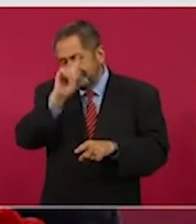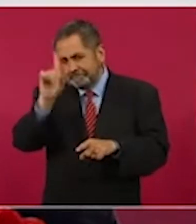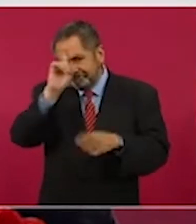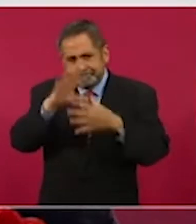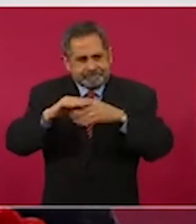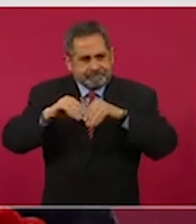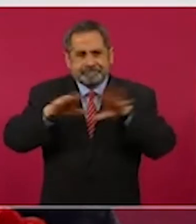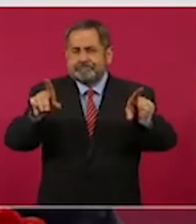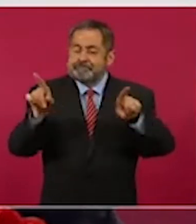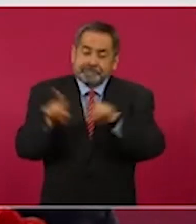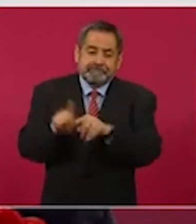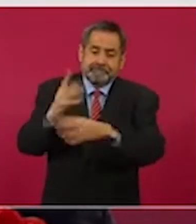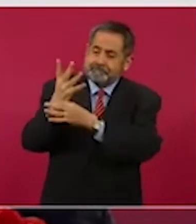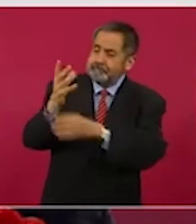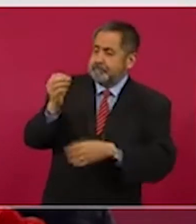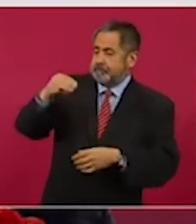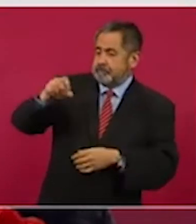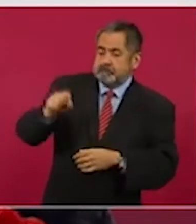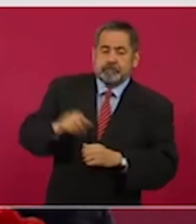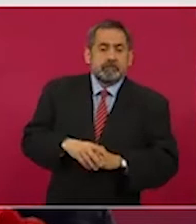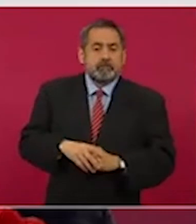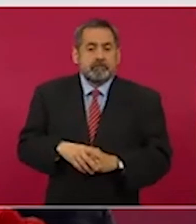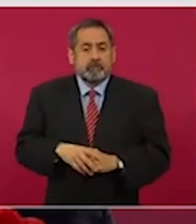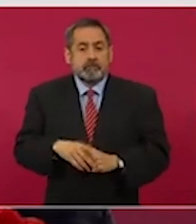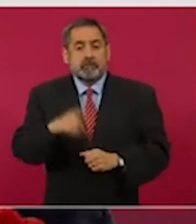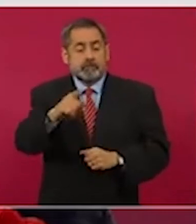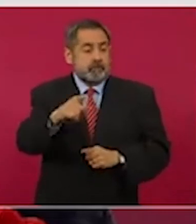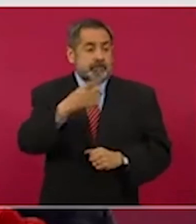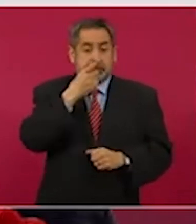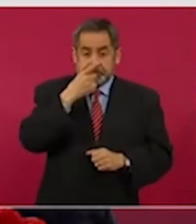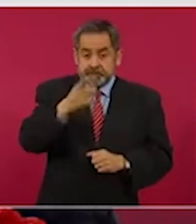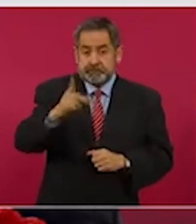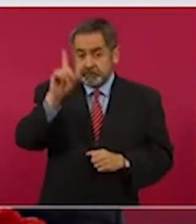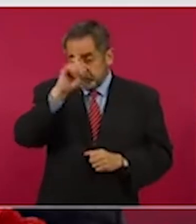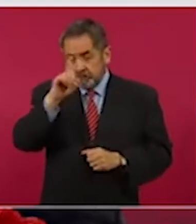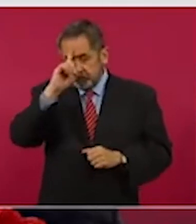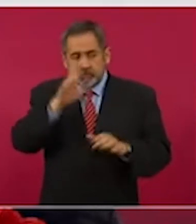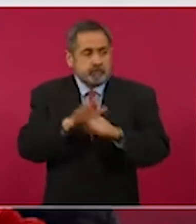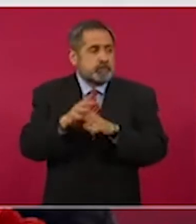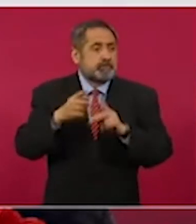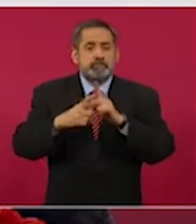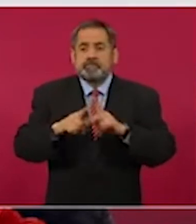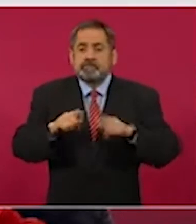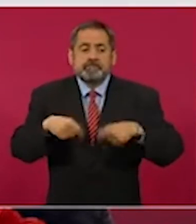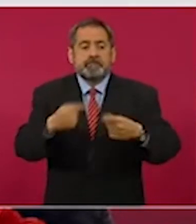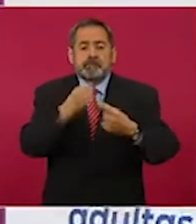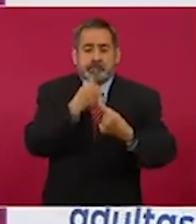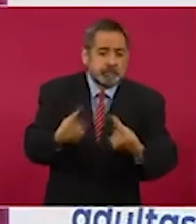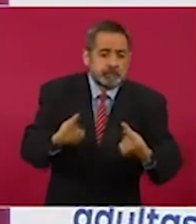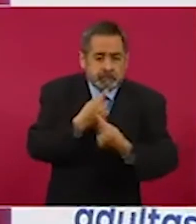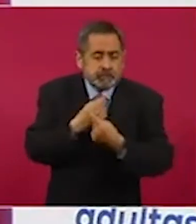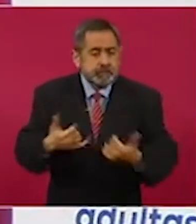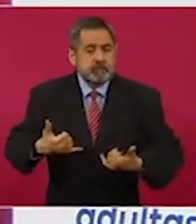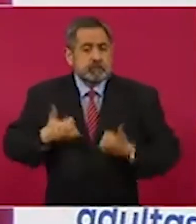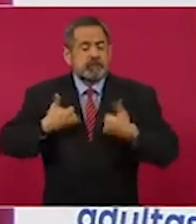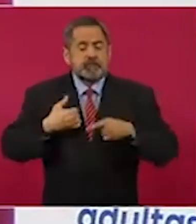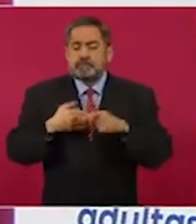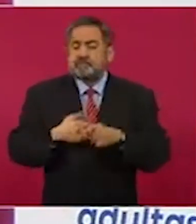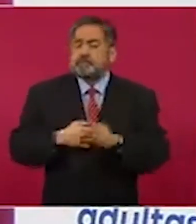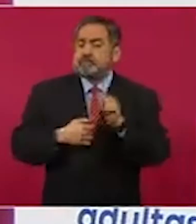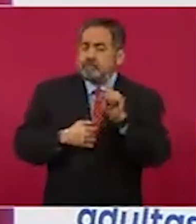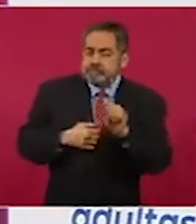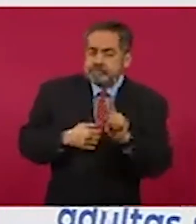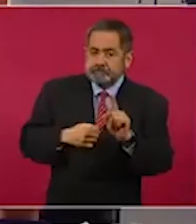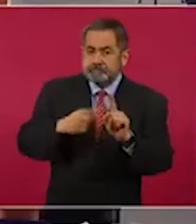y como pueden ver dice que antes de implementar una estrategia para vacunar niñas niños y adolescentes hay que considerar